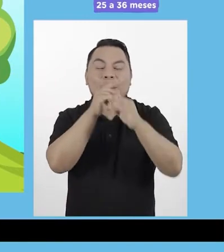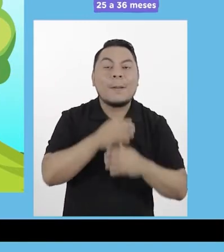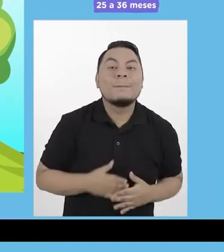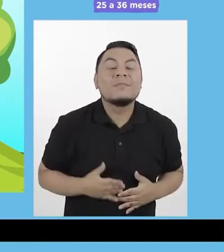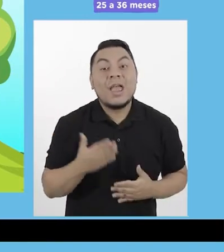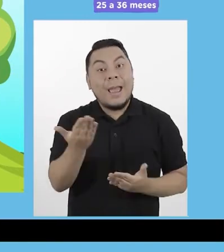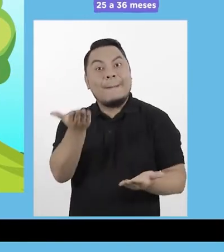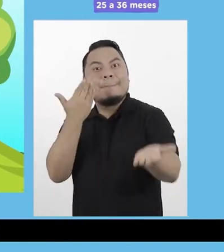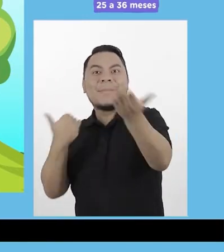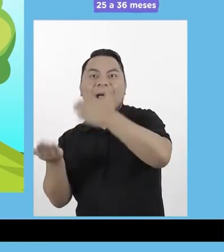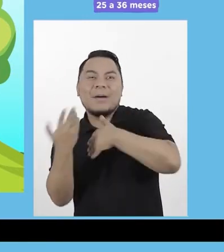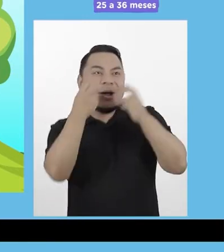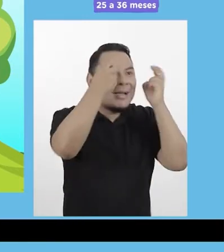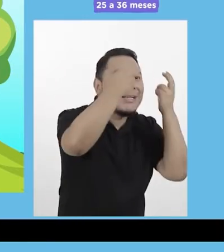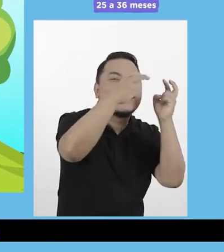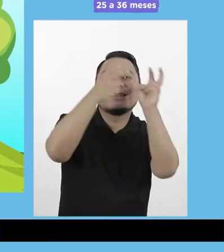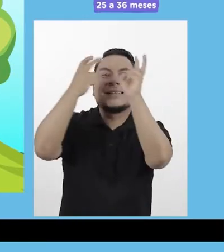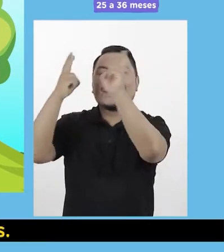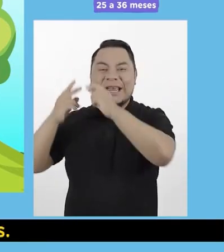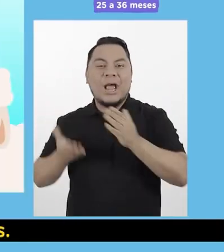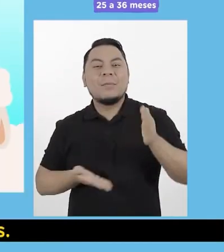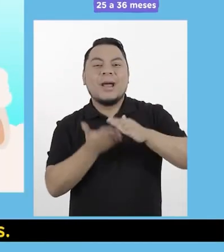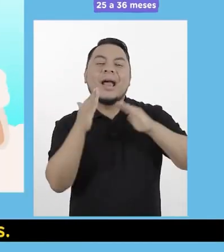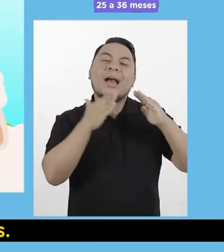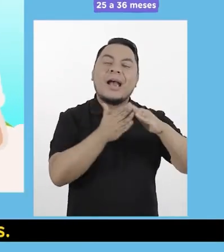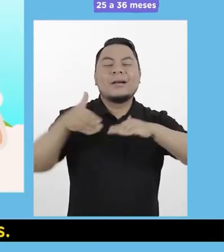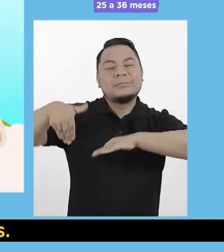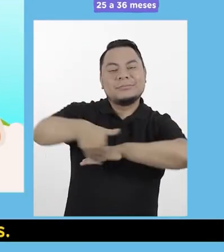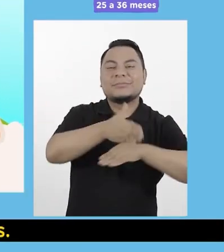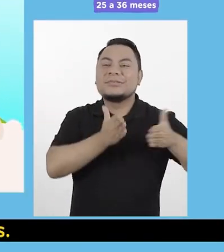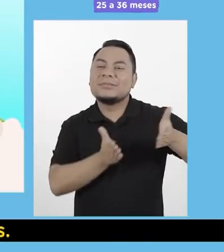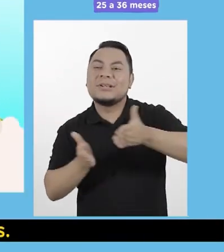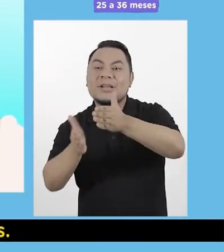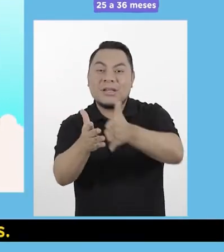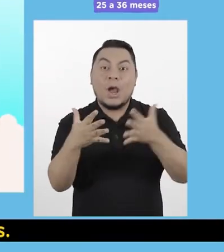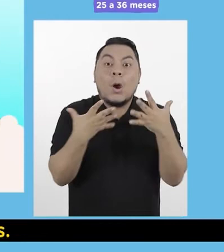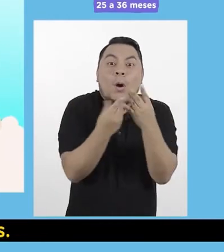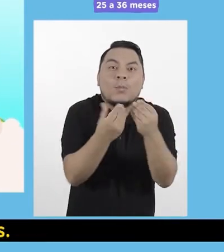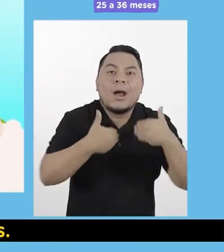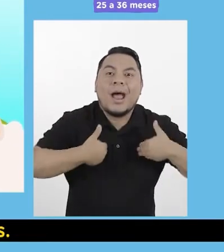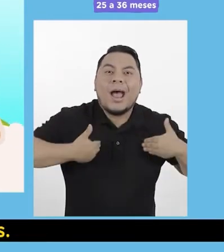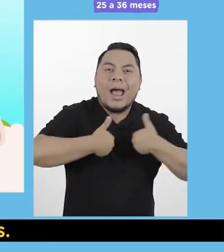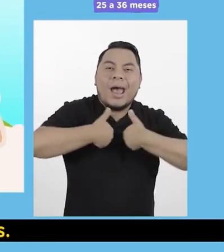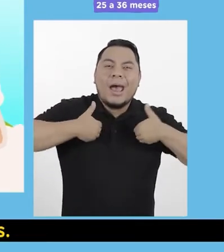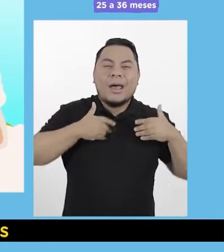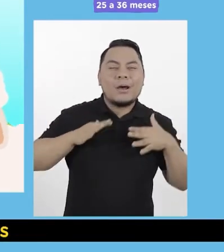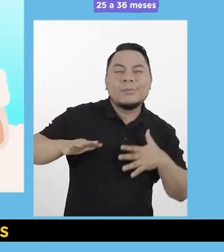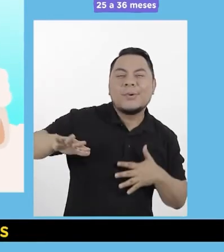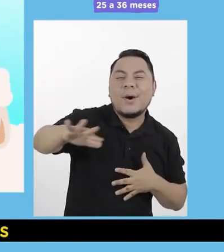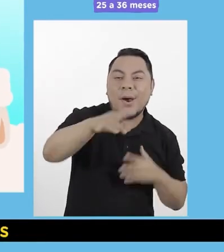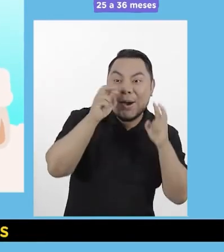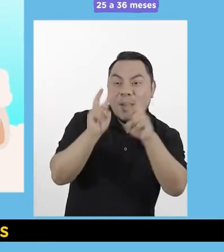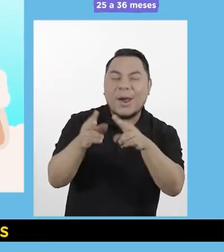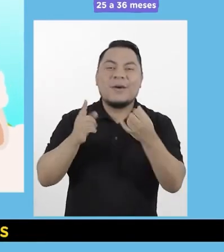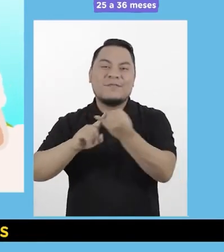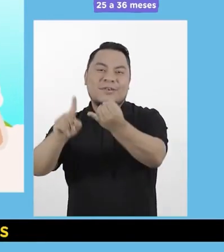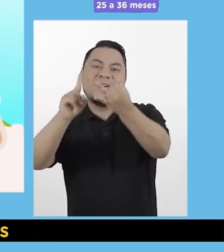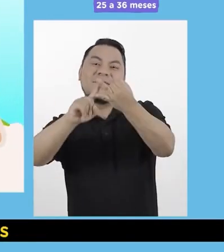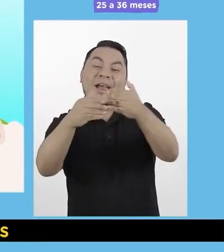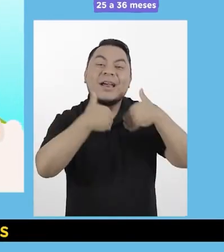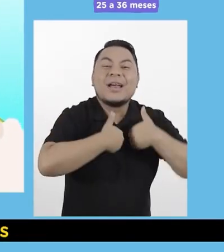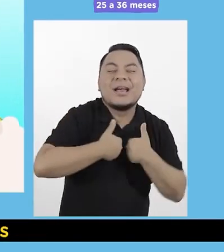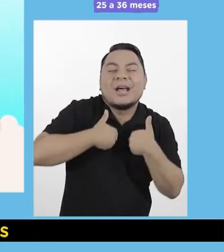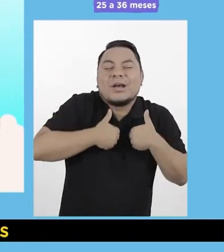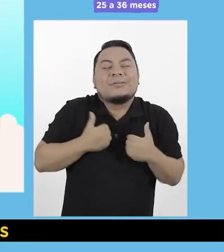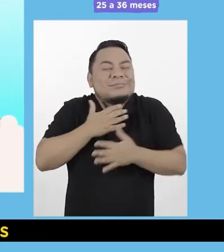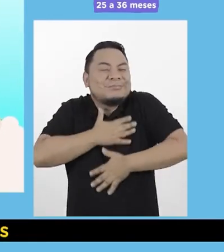Vamos de paseo a la granja, donde viven muchos animales. Son distintos y